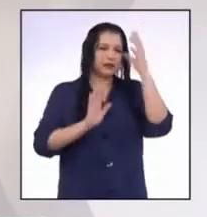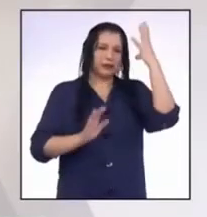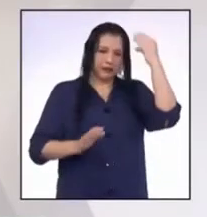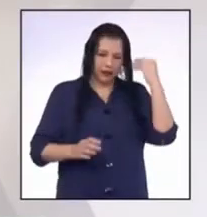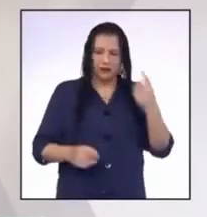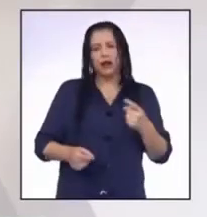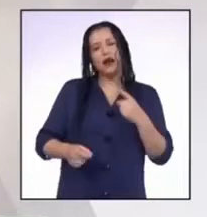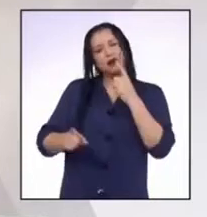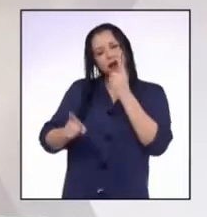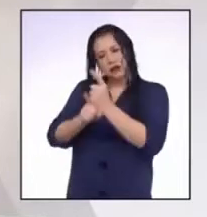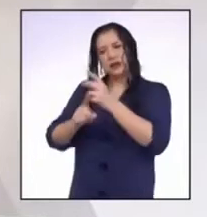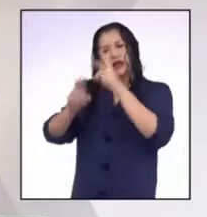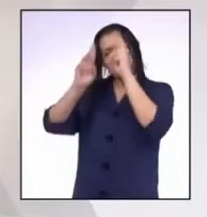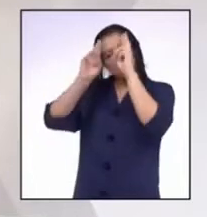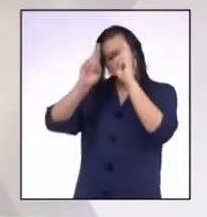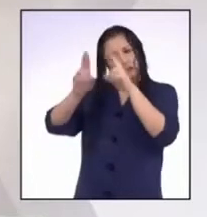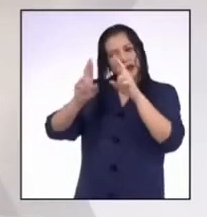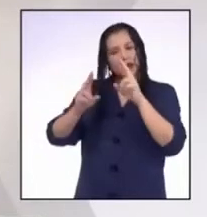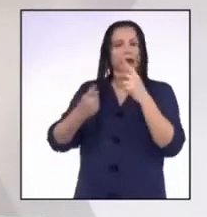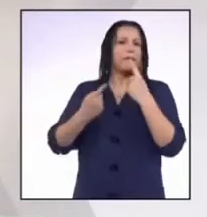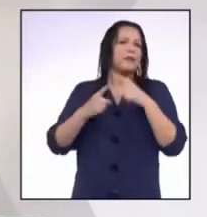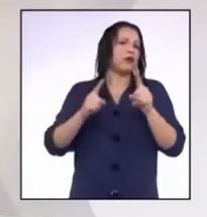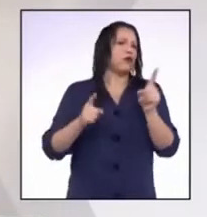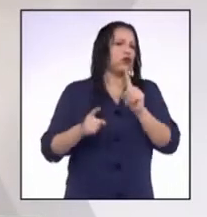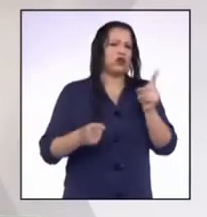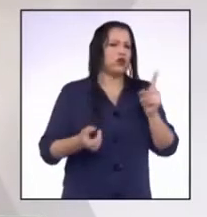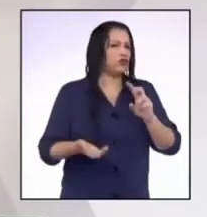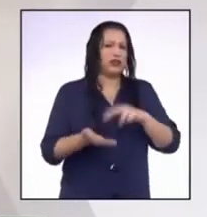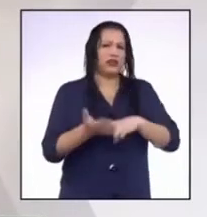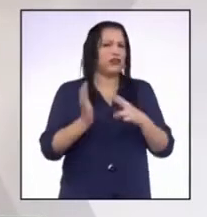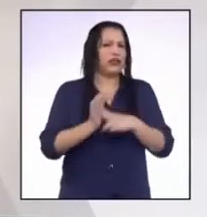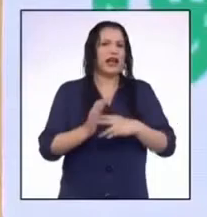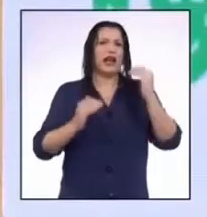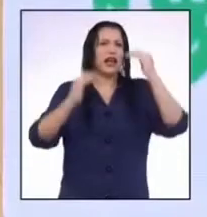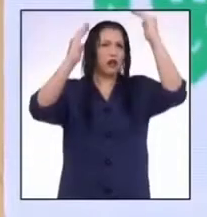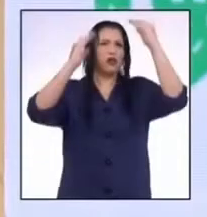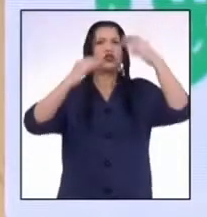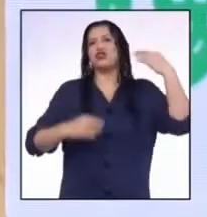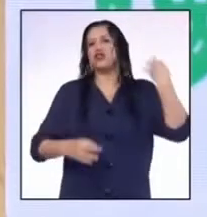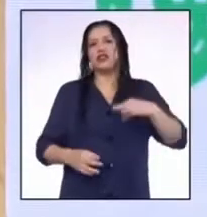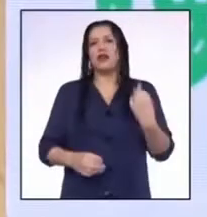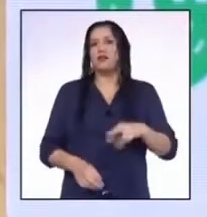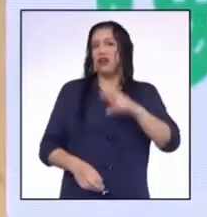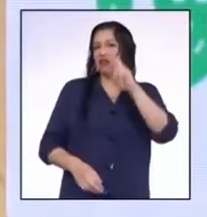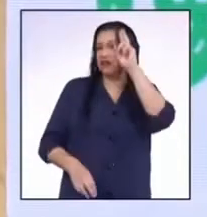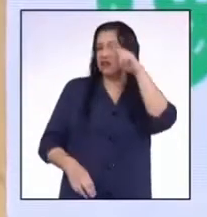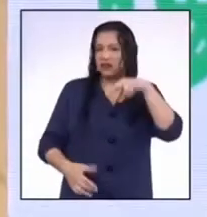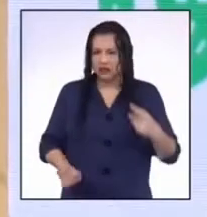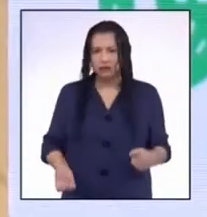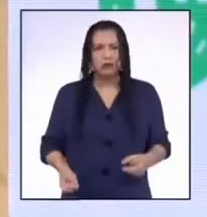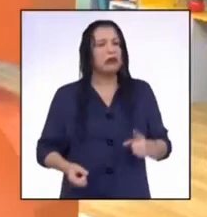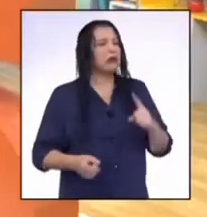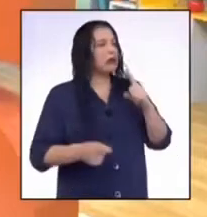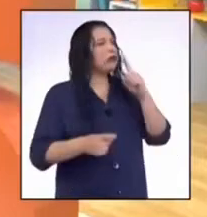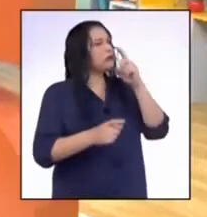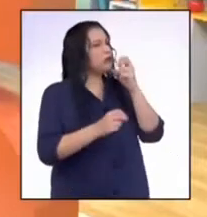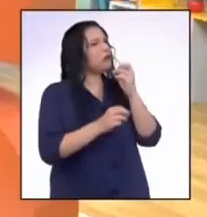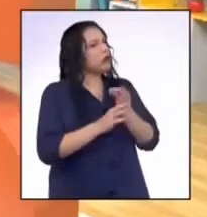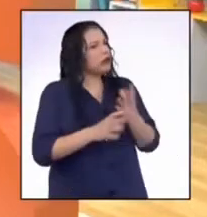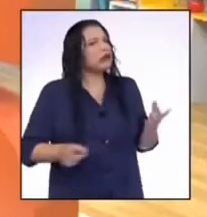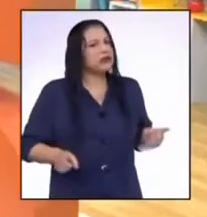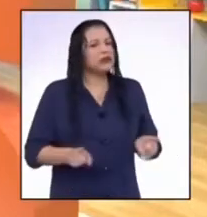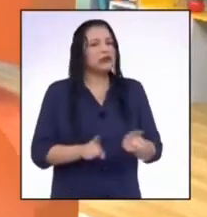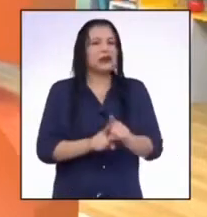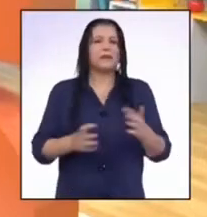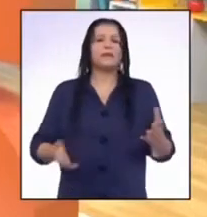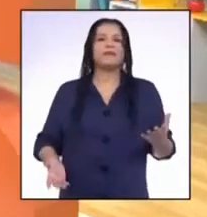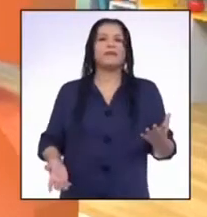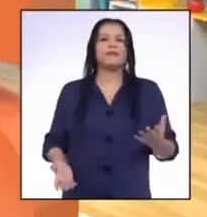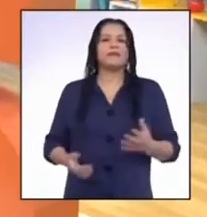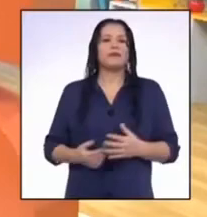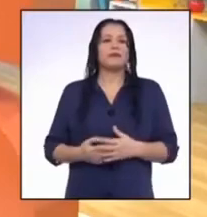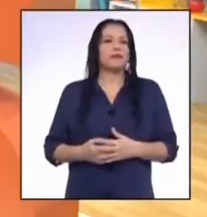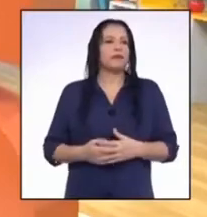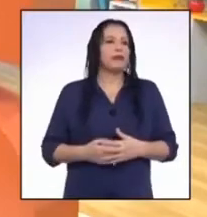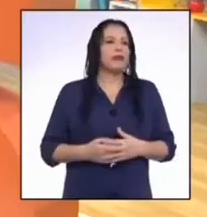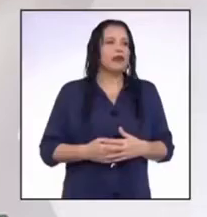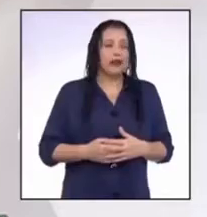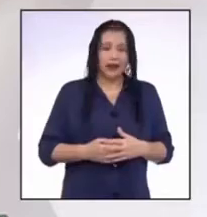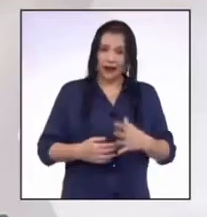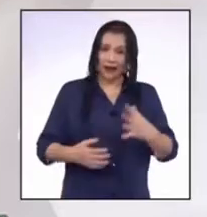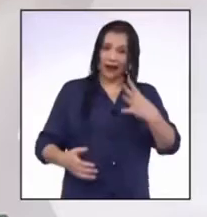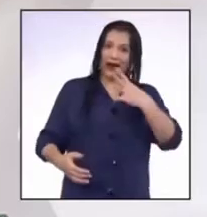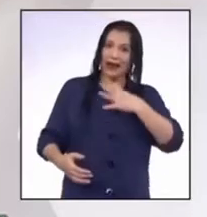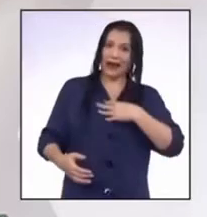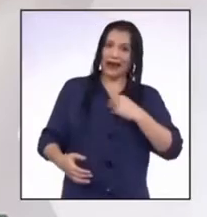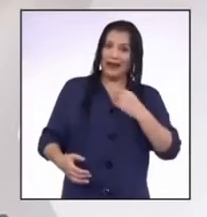sus opiniones, pero no necesariamente siempre tienen la razón. Yo también creo eso, Stephanie. Claro, porque la